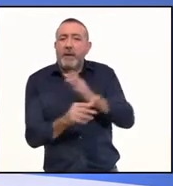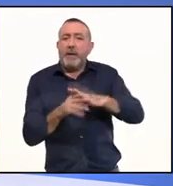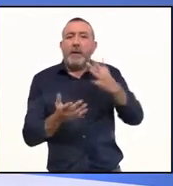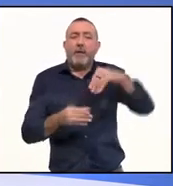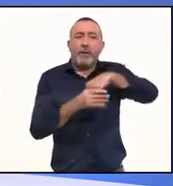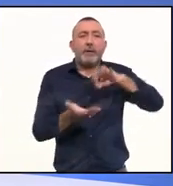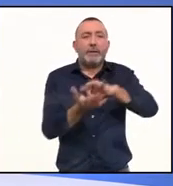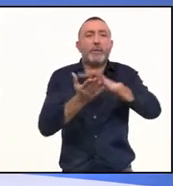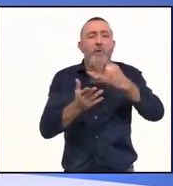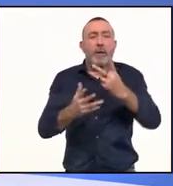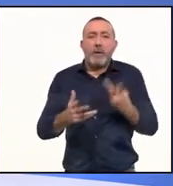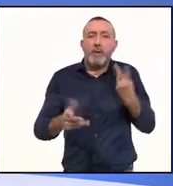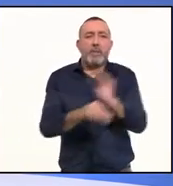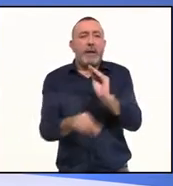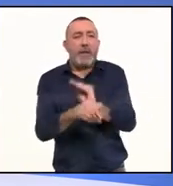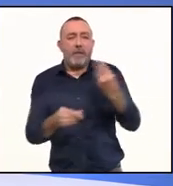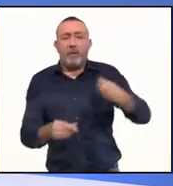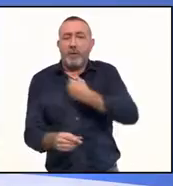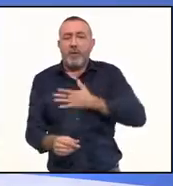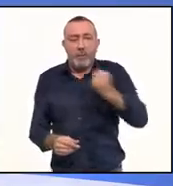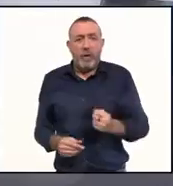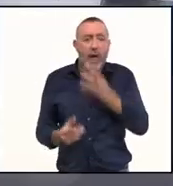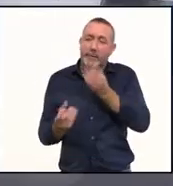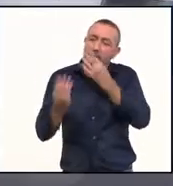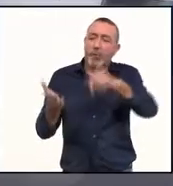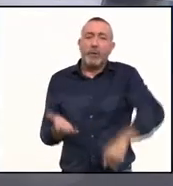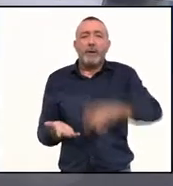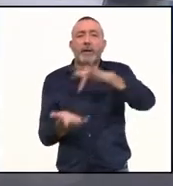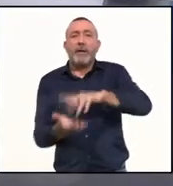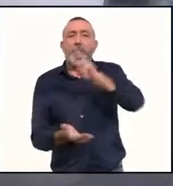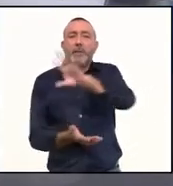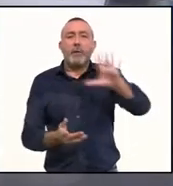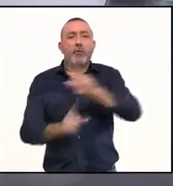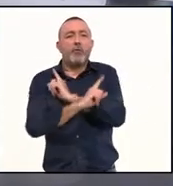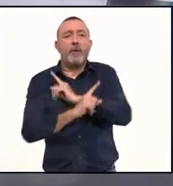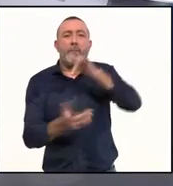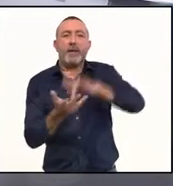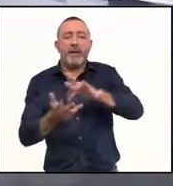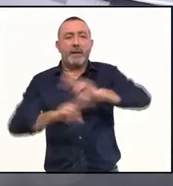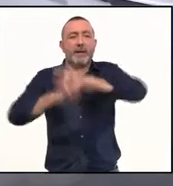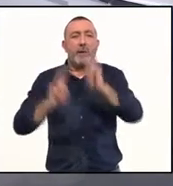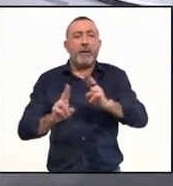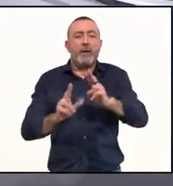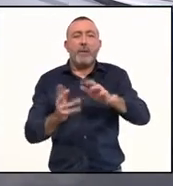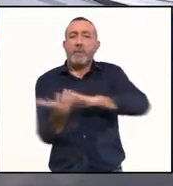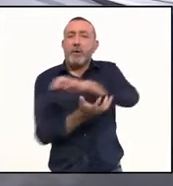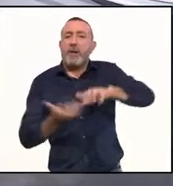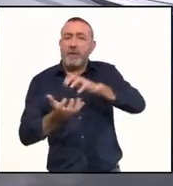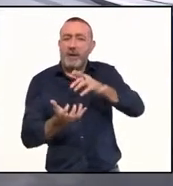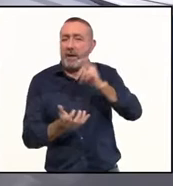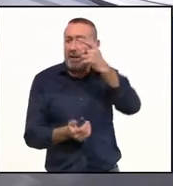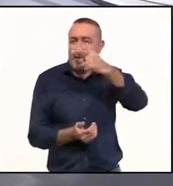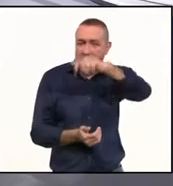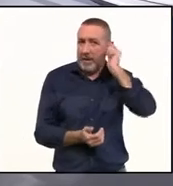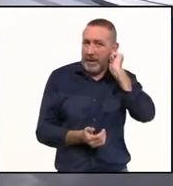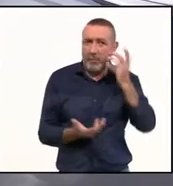y que le dice en 25 en ellas es tu dices vale y empezó a ir de cifras le lee más eslogan número de